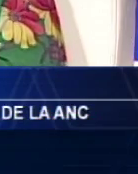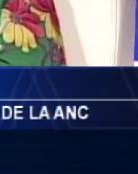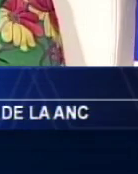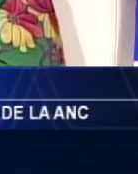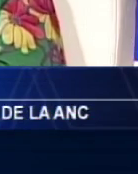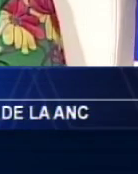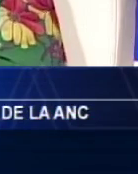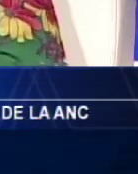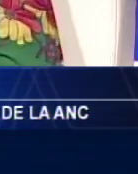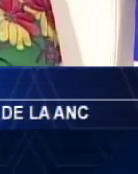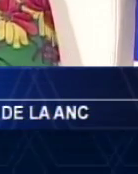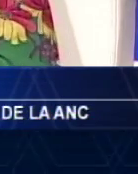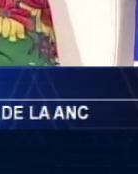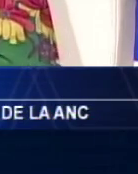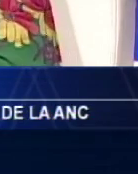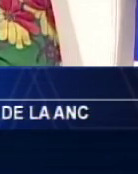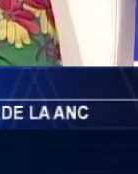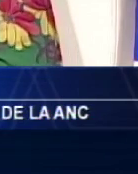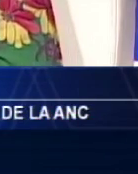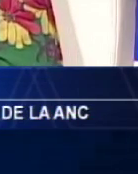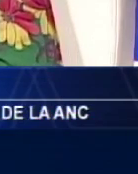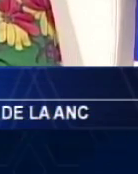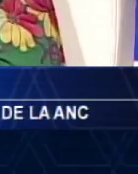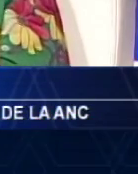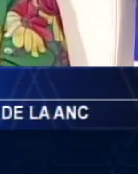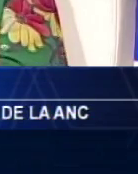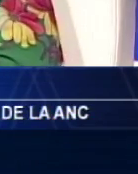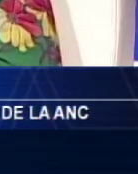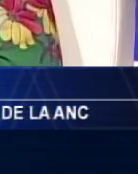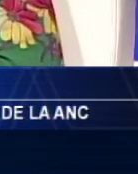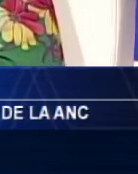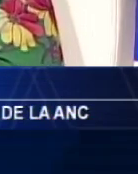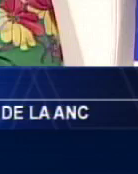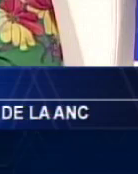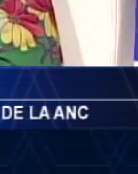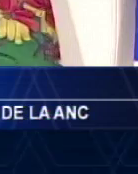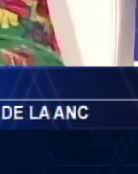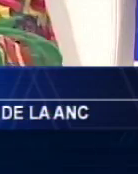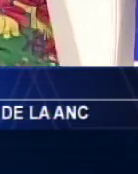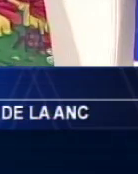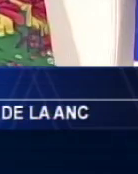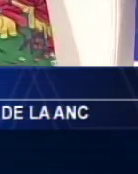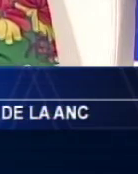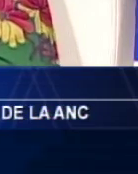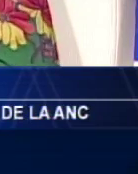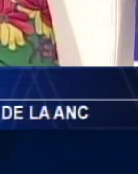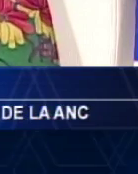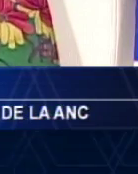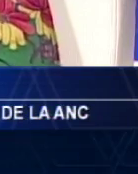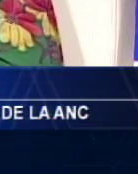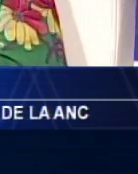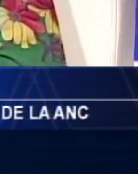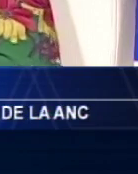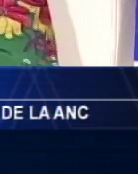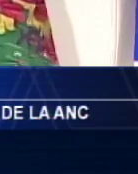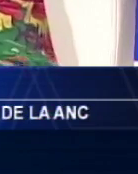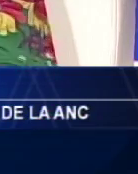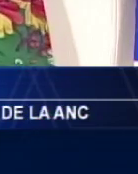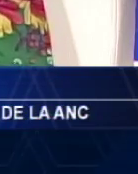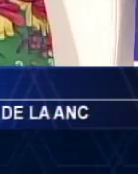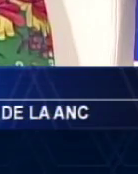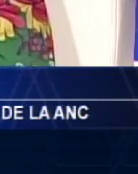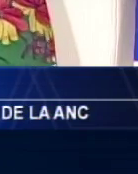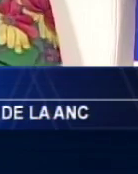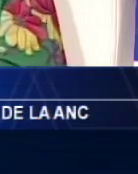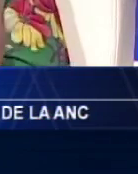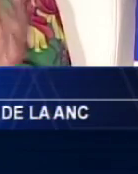y vamos a superar en medio de estas dificultades, vamos a garantizar esa victoria. Ese asedio internacional que no es nada